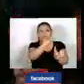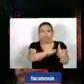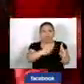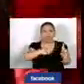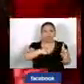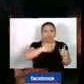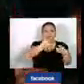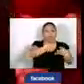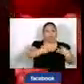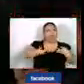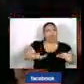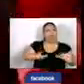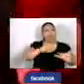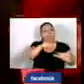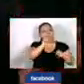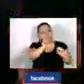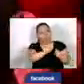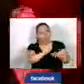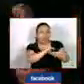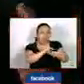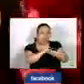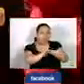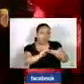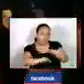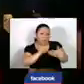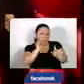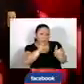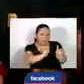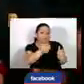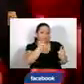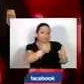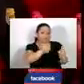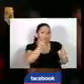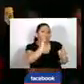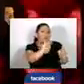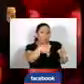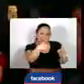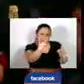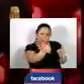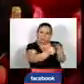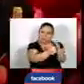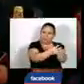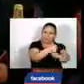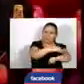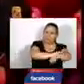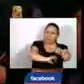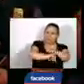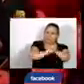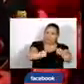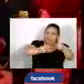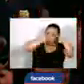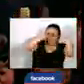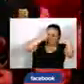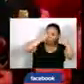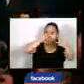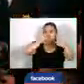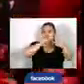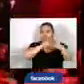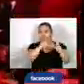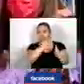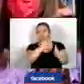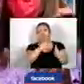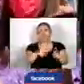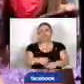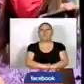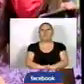derecho a ser informado de manera inmediata y comprensible de las razones de su detención y de la autoridad cuya orden quedará